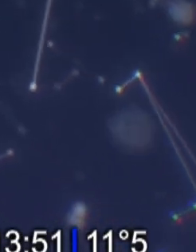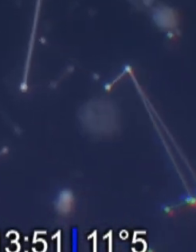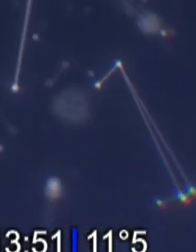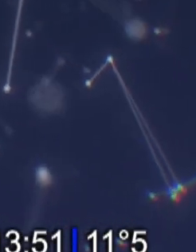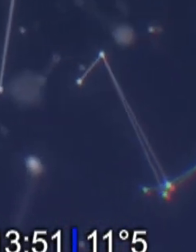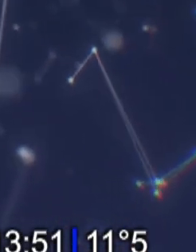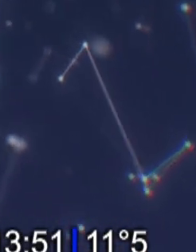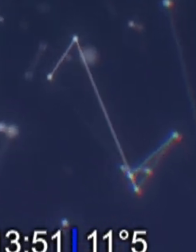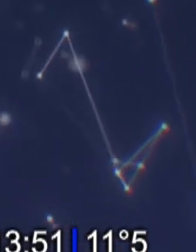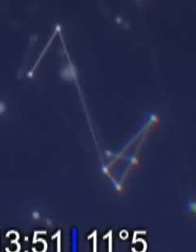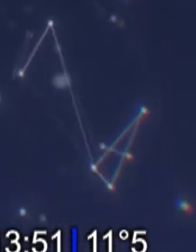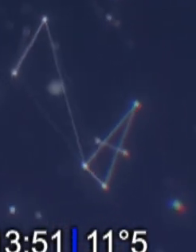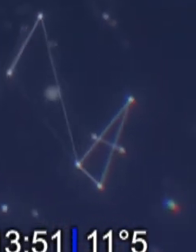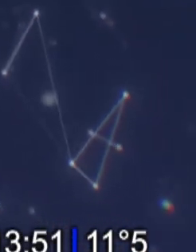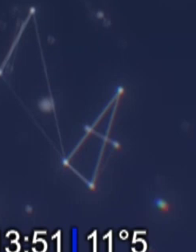Lorenzo.